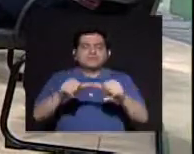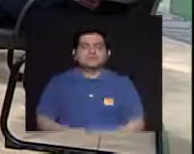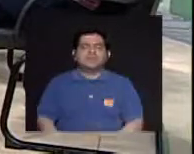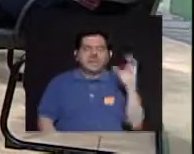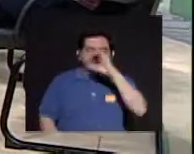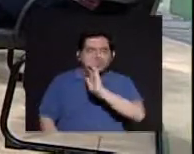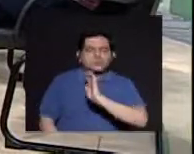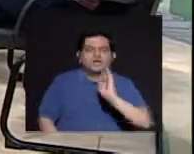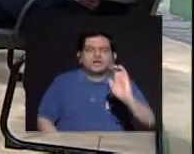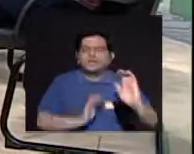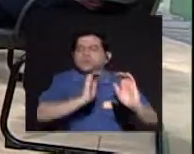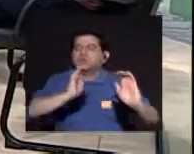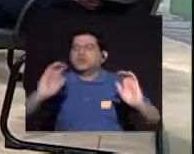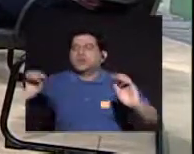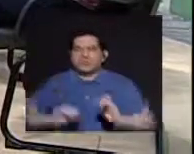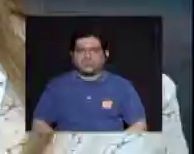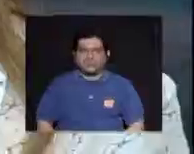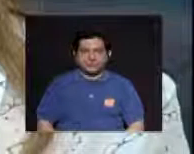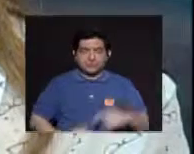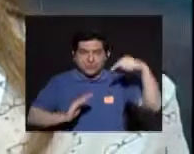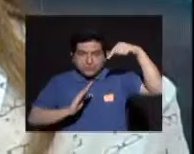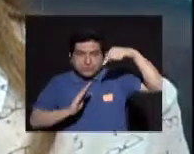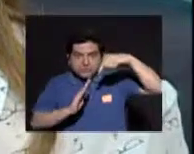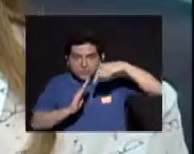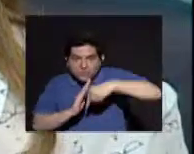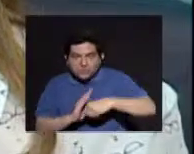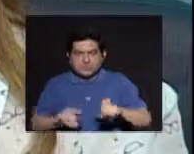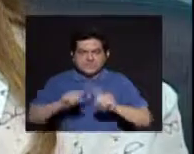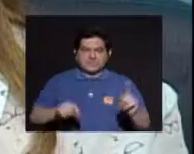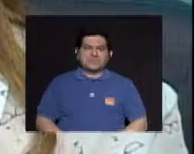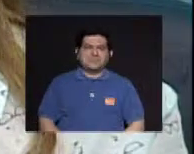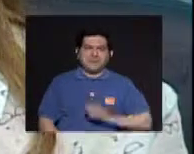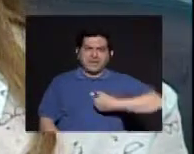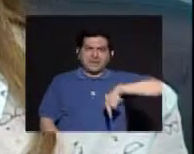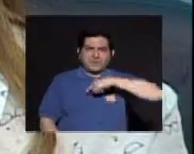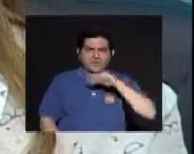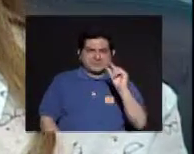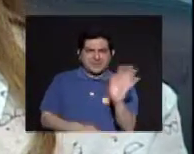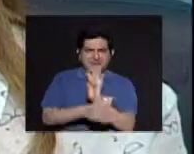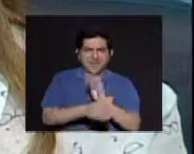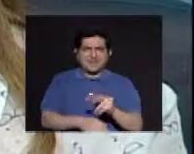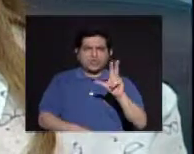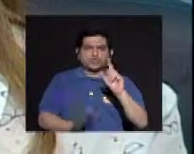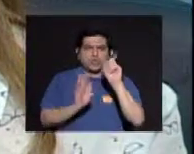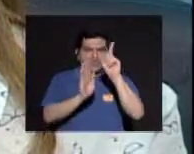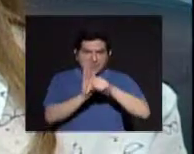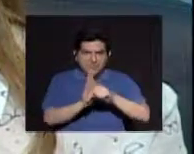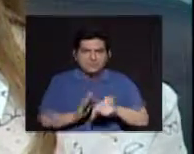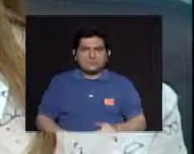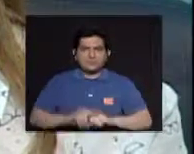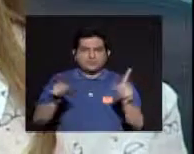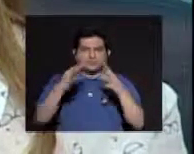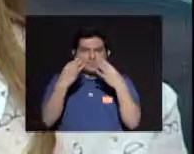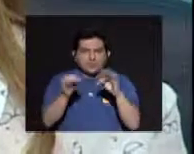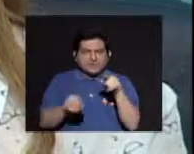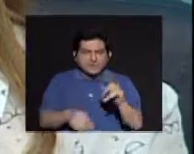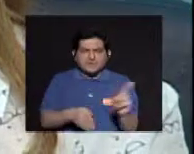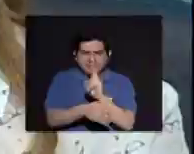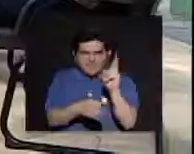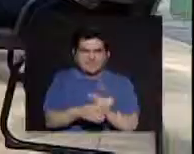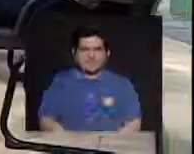niños. Buscando otros niños y bueno, y pues se profundiza más, pero nuestro corto era de media hora y había como que agarrar como nada más